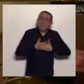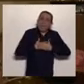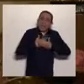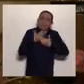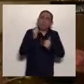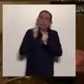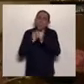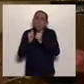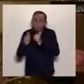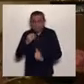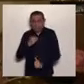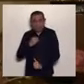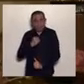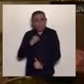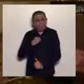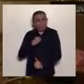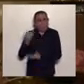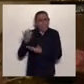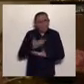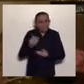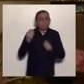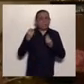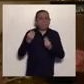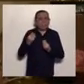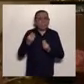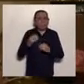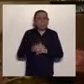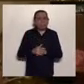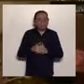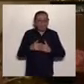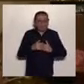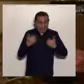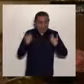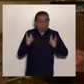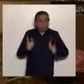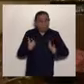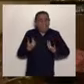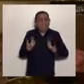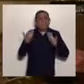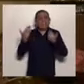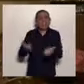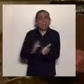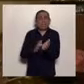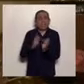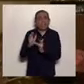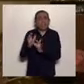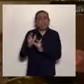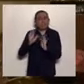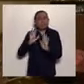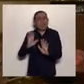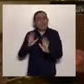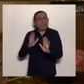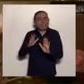amor, es una historia de fe que nos invita entonces a entregarnos a Jesús y a poder